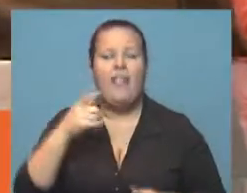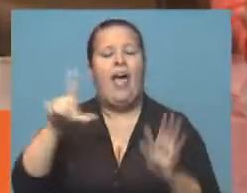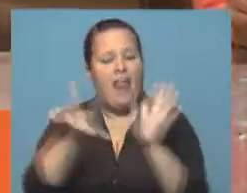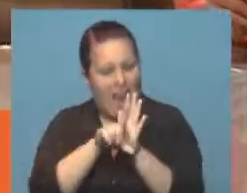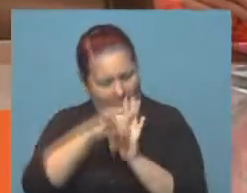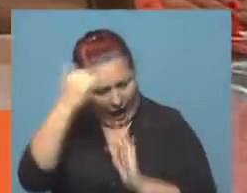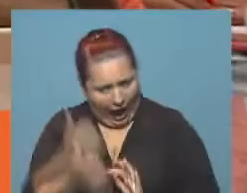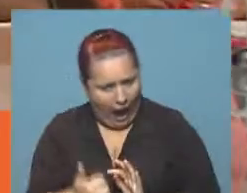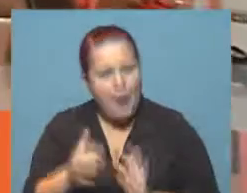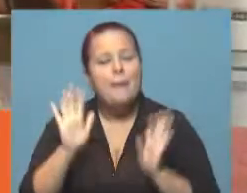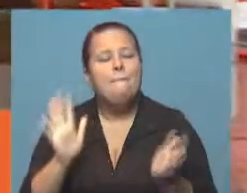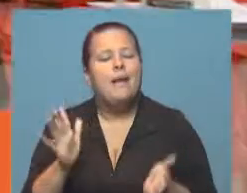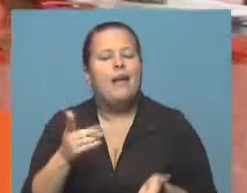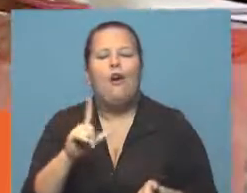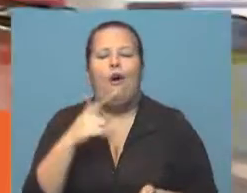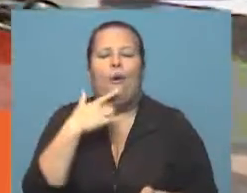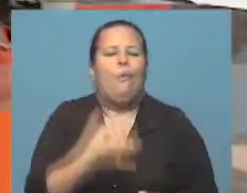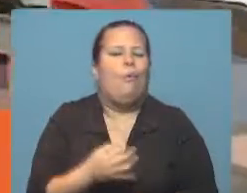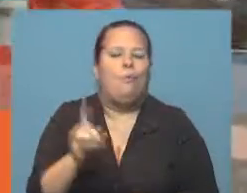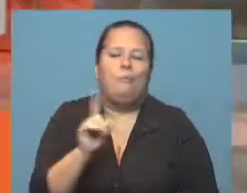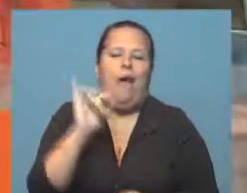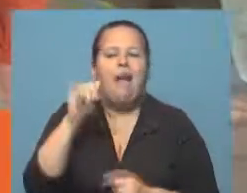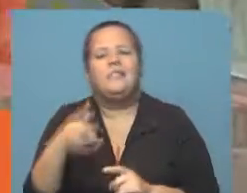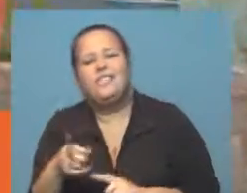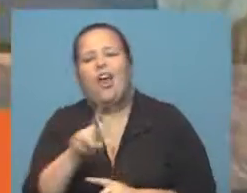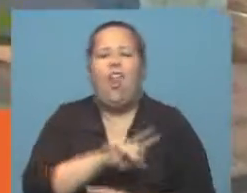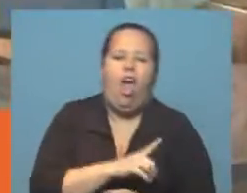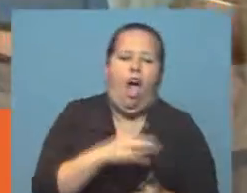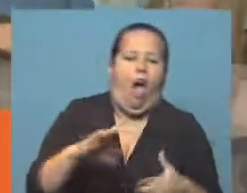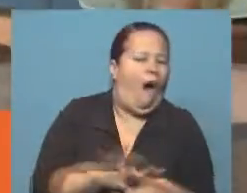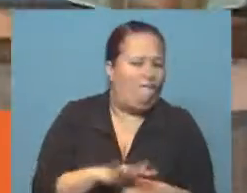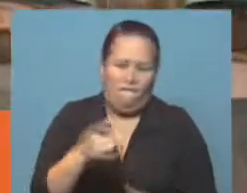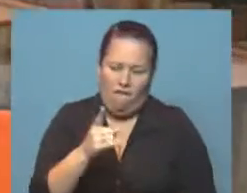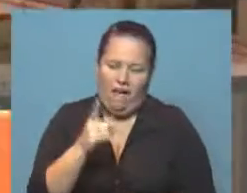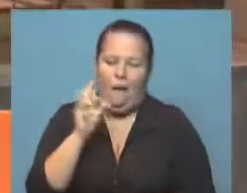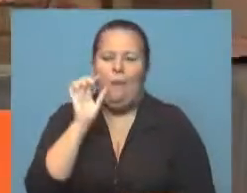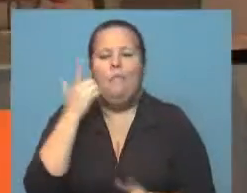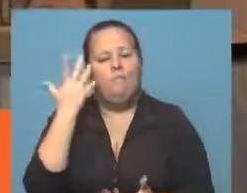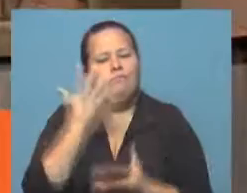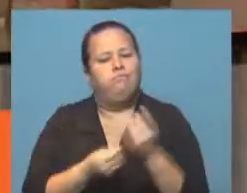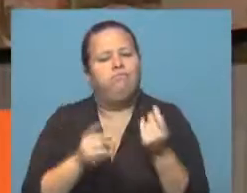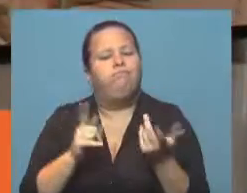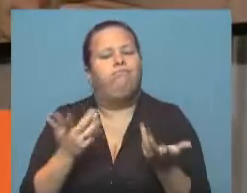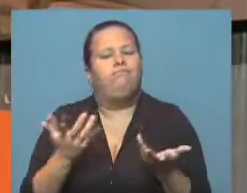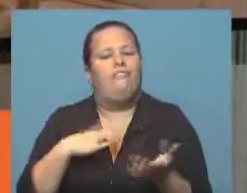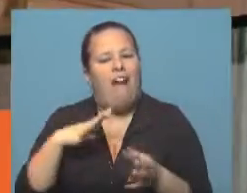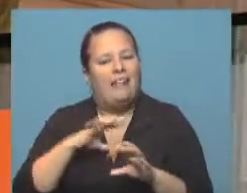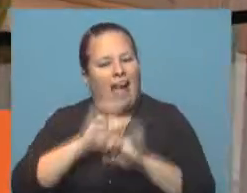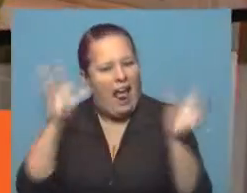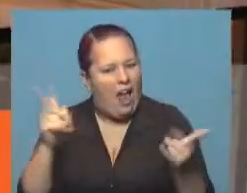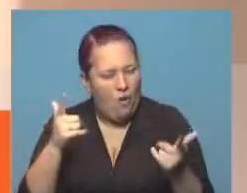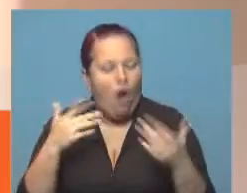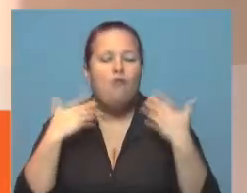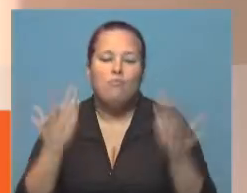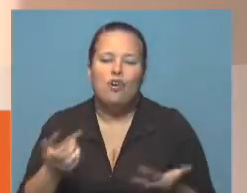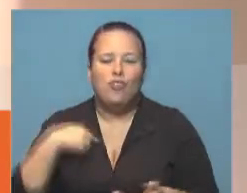ley, pero se cumple a medias y con manchones no muy explícitos, por